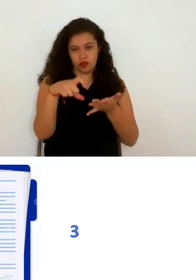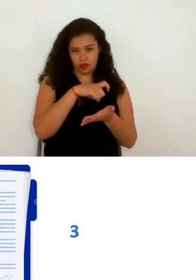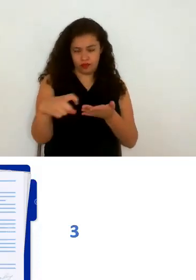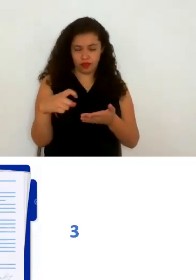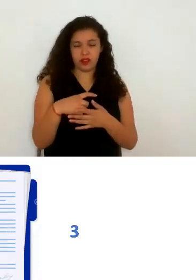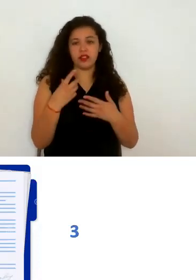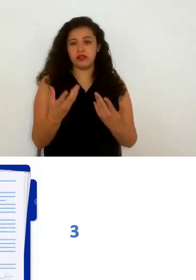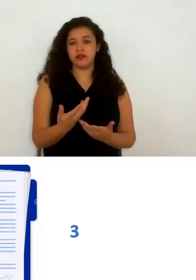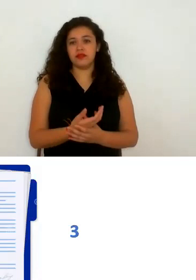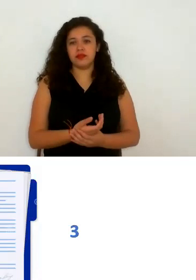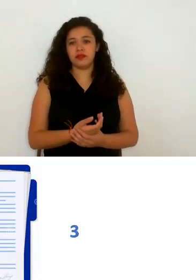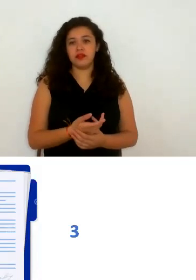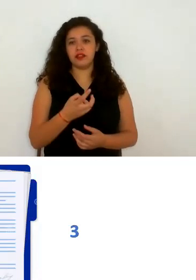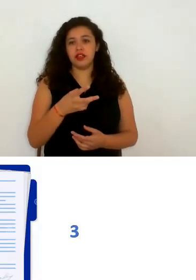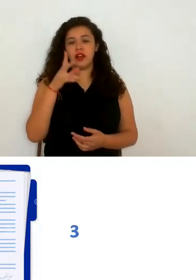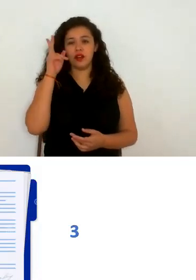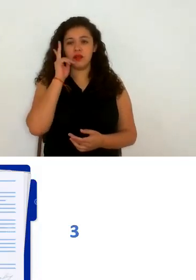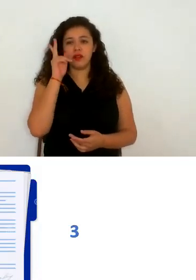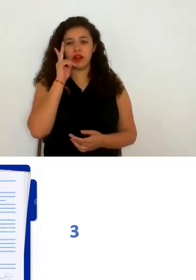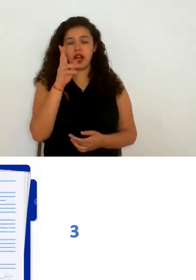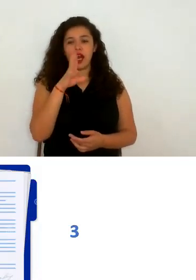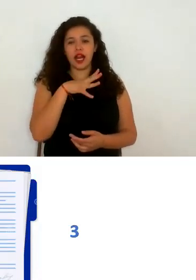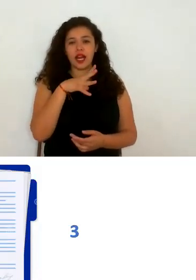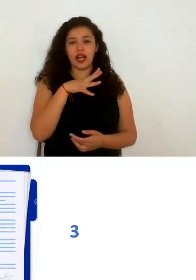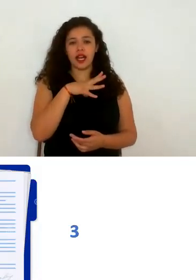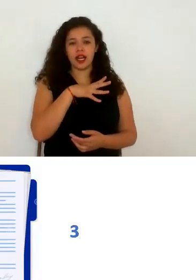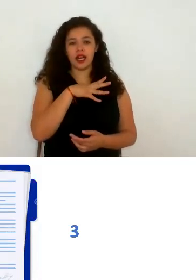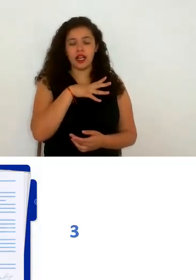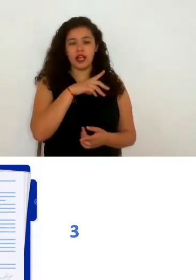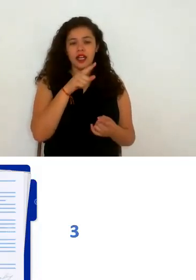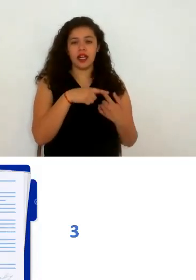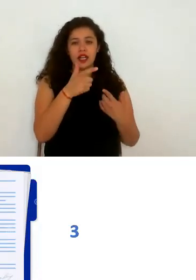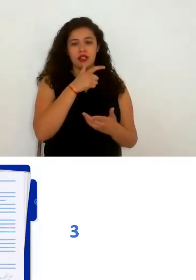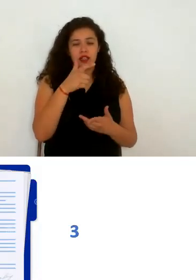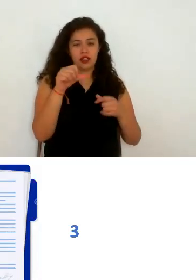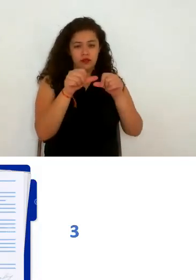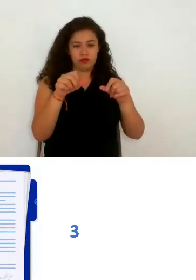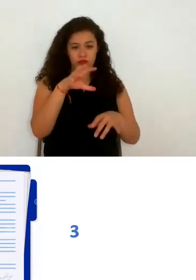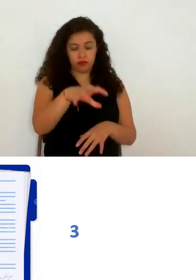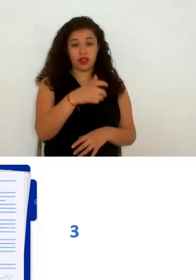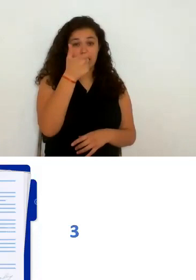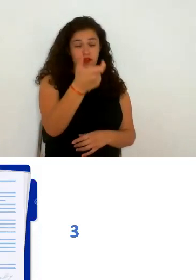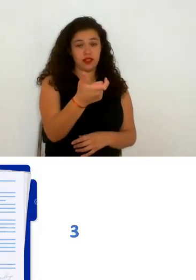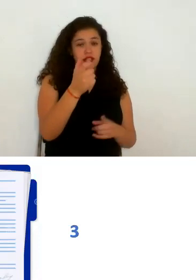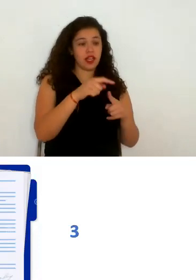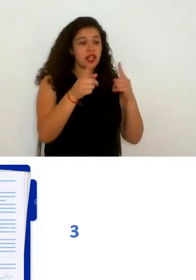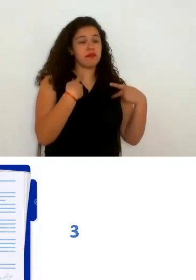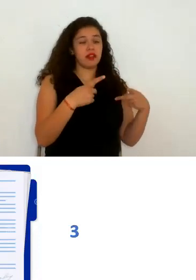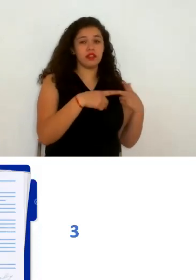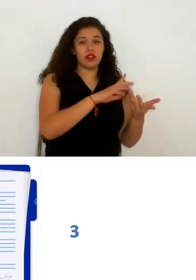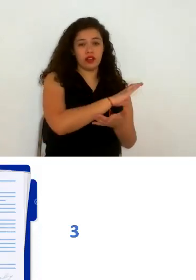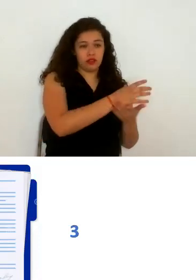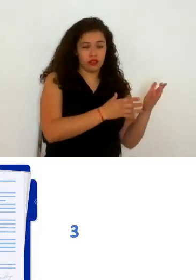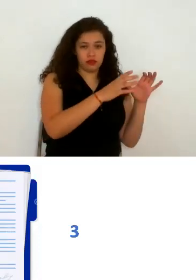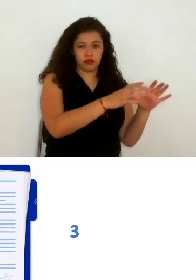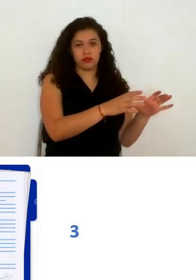evidencia, esta evidencia documental tanto en el área financiera como en personal, ¿no? Que el personal